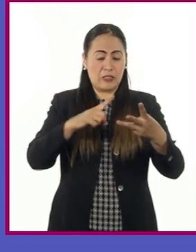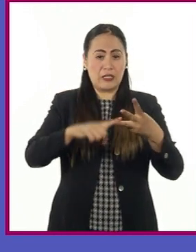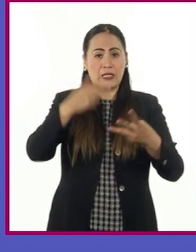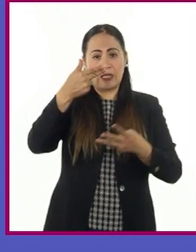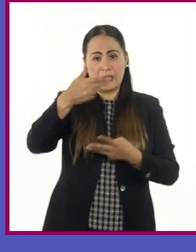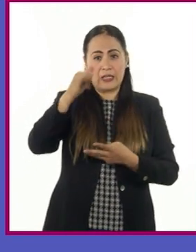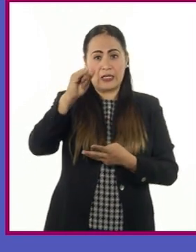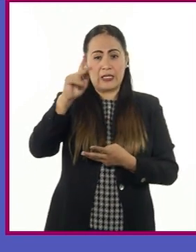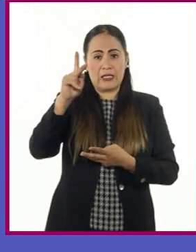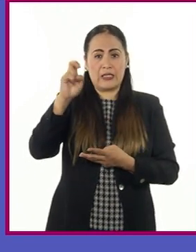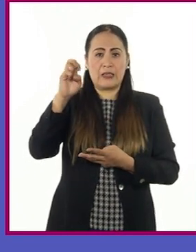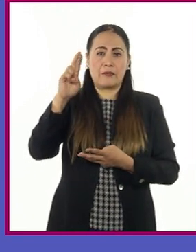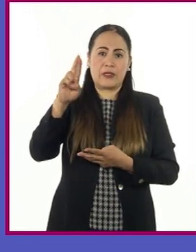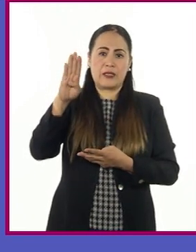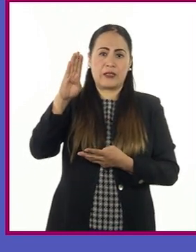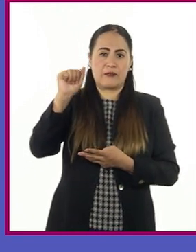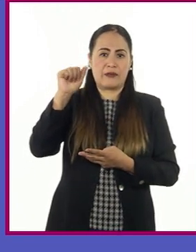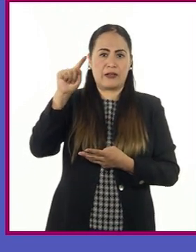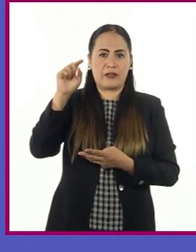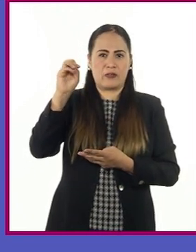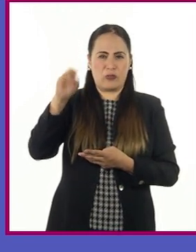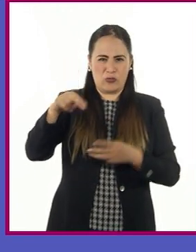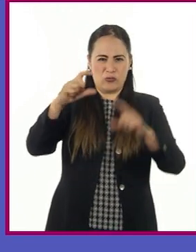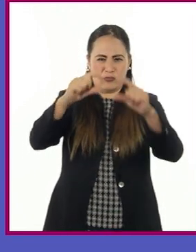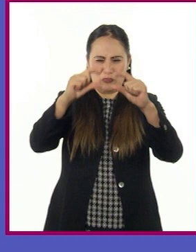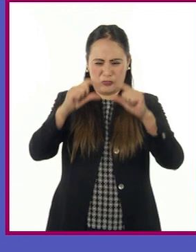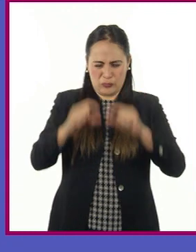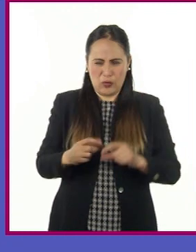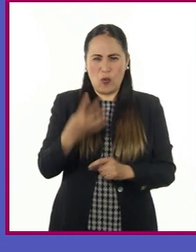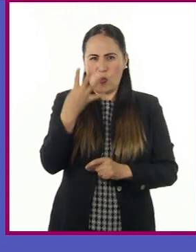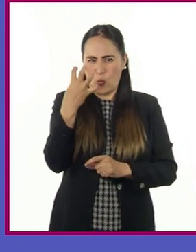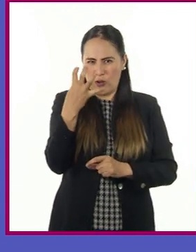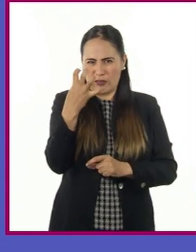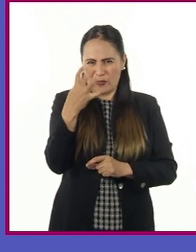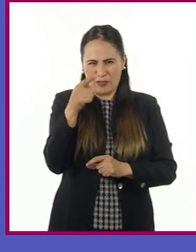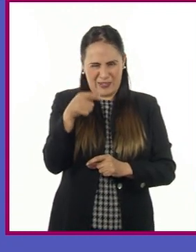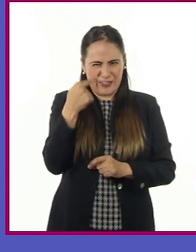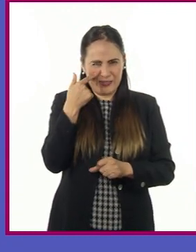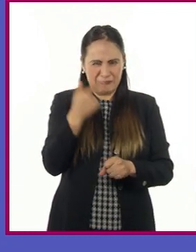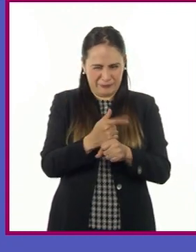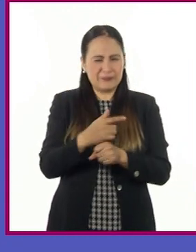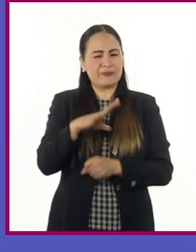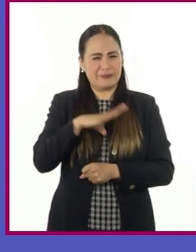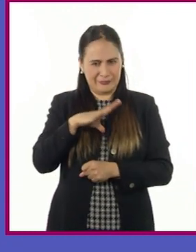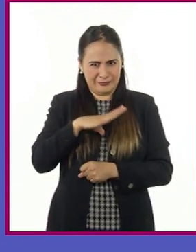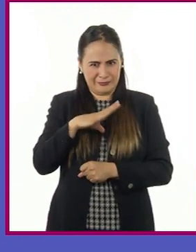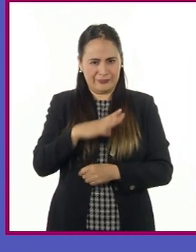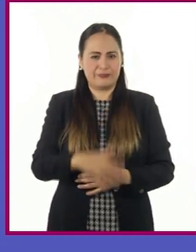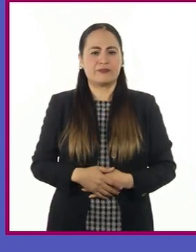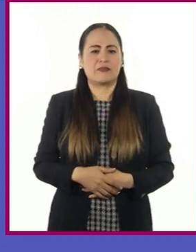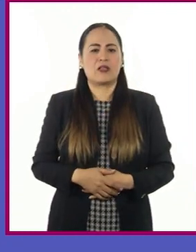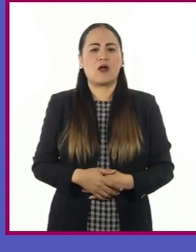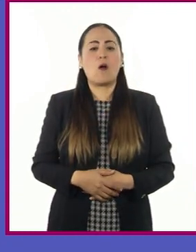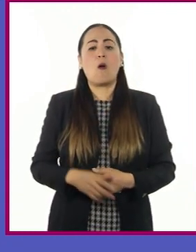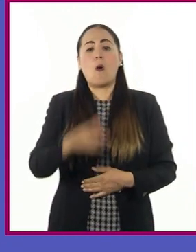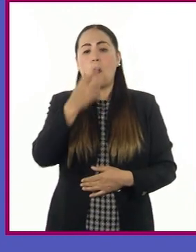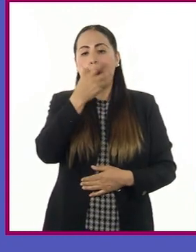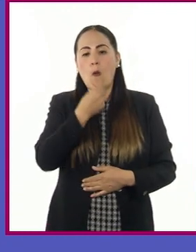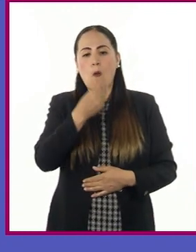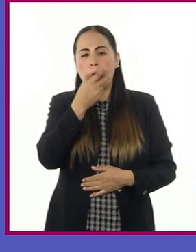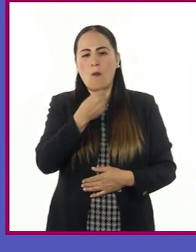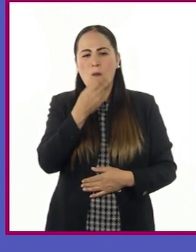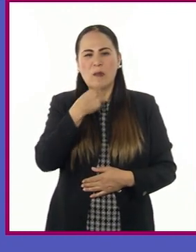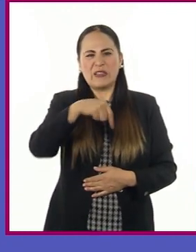el 4º verso, donde habíamos localizado una metáfora. A este hablar de los hombres tan